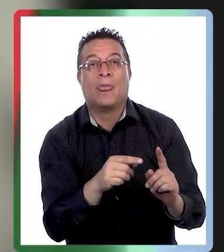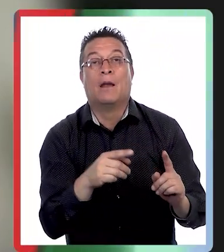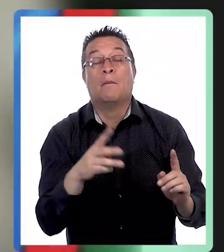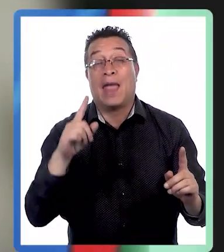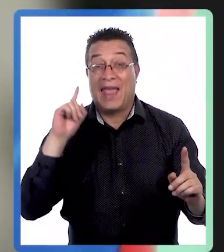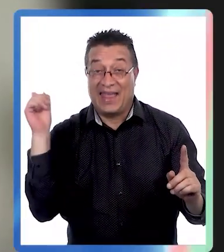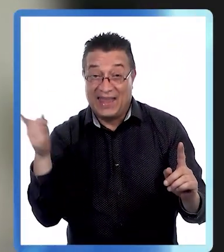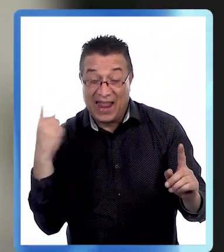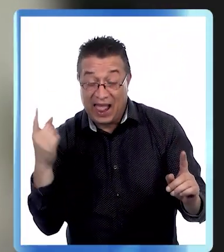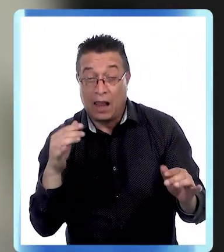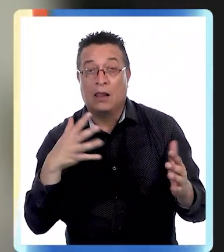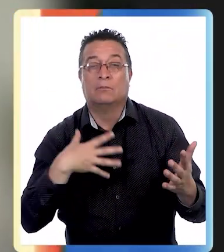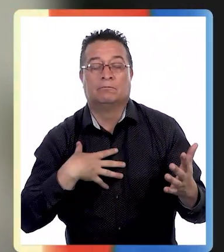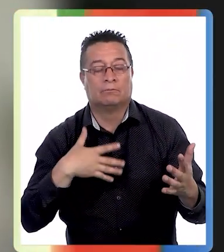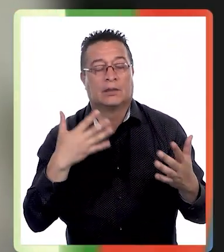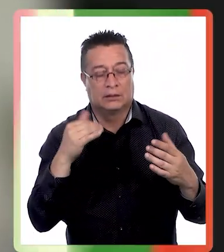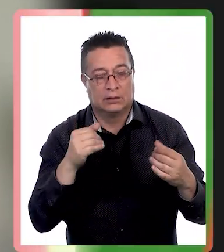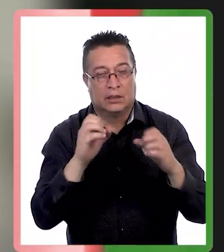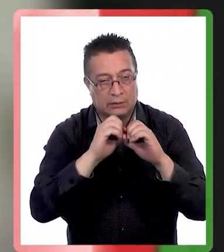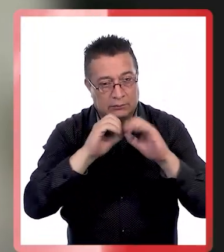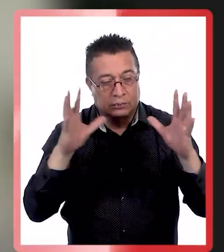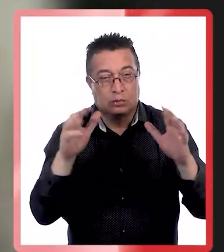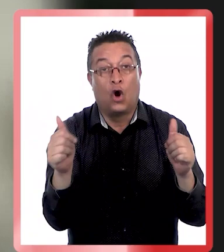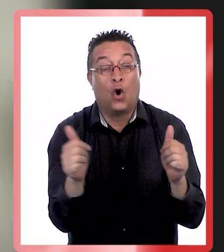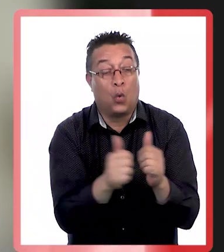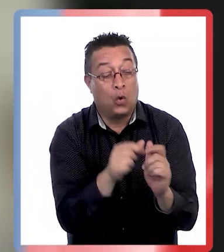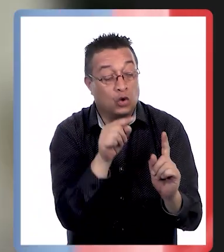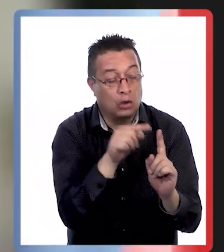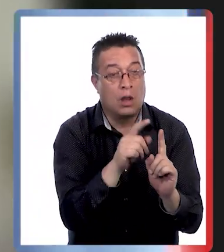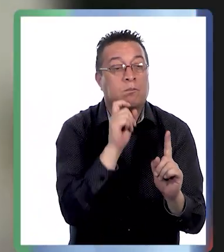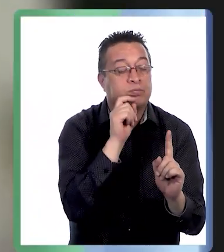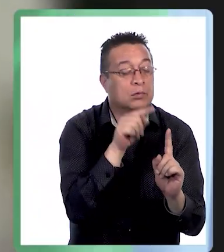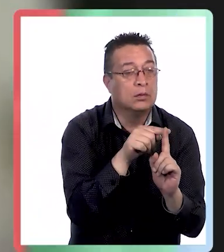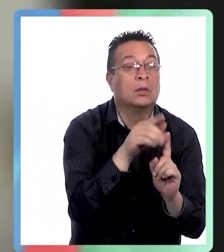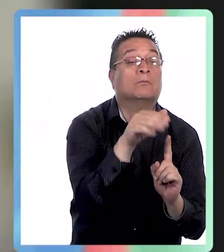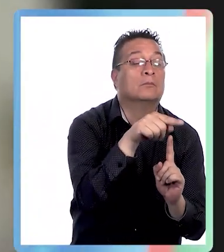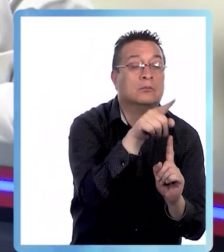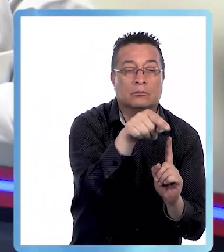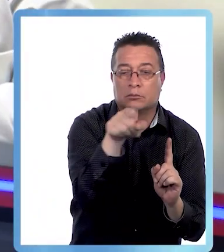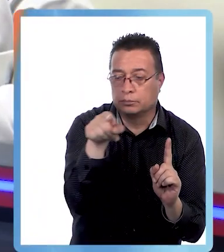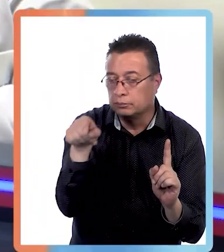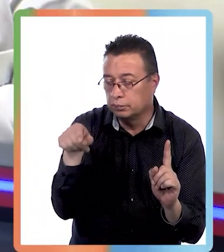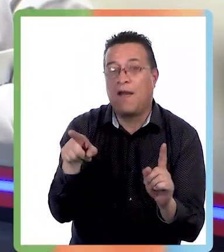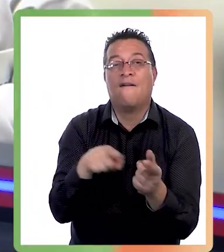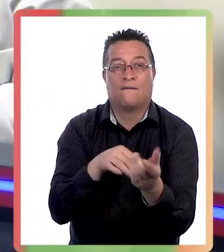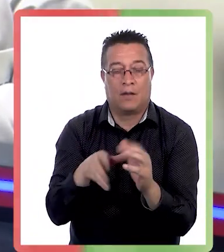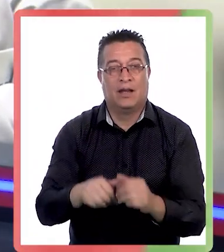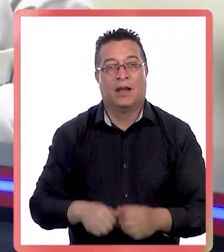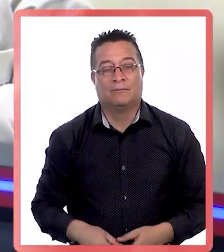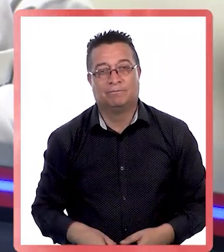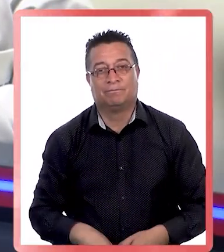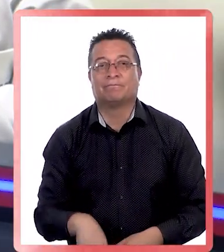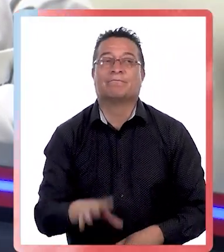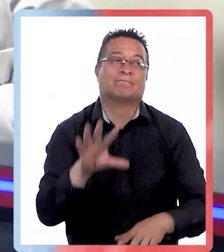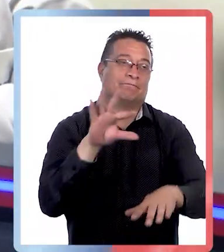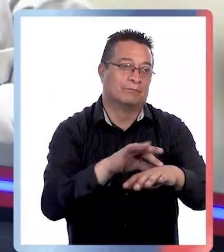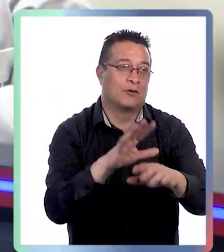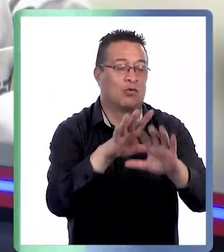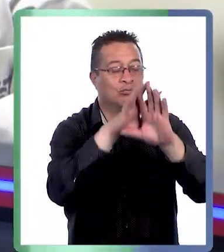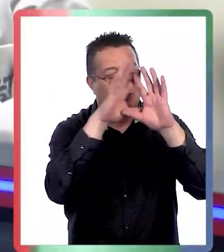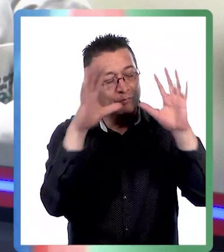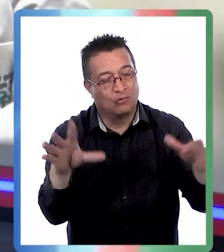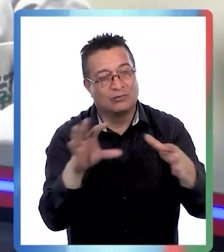tratamos de definir junto con el paciente quiénes son estas personas con quienes hay que intervenir. Doctor, muchísimas gracias por la entrevista,